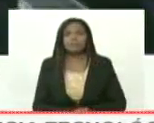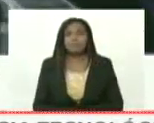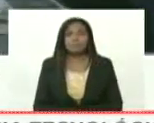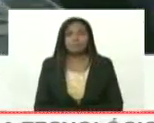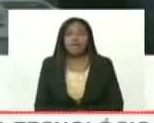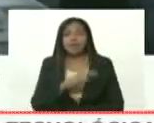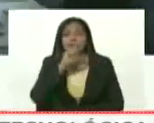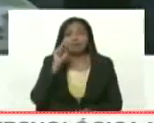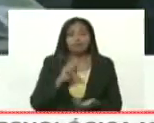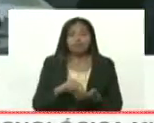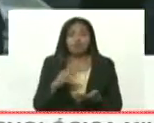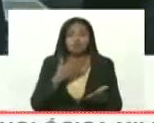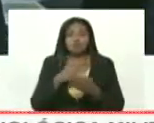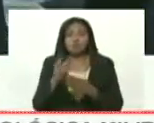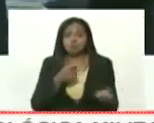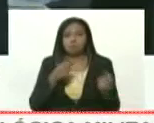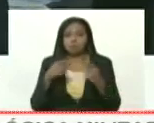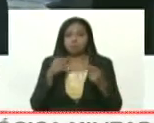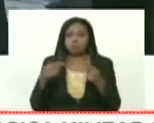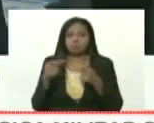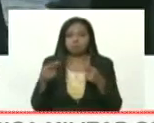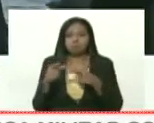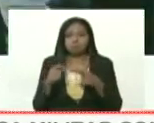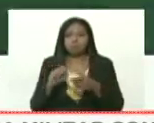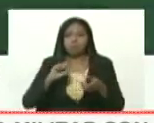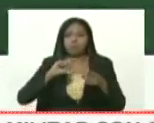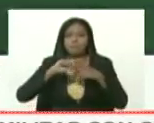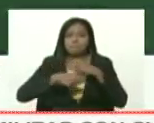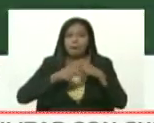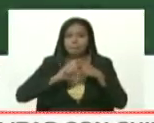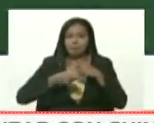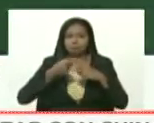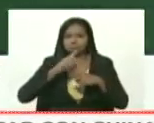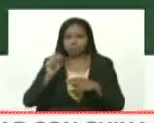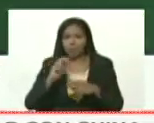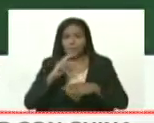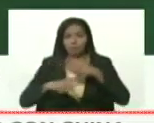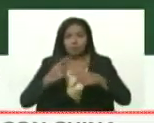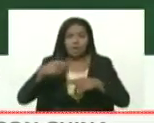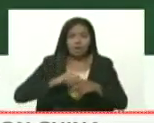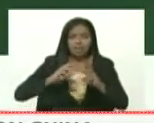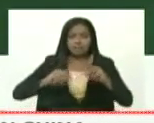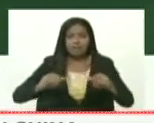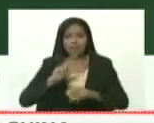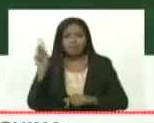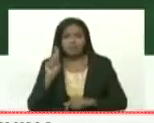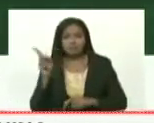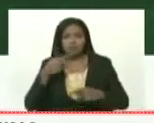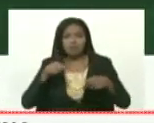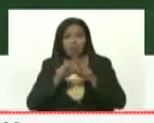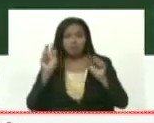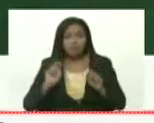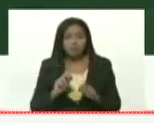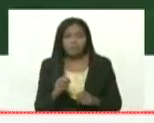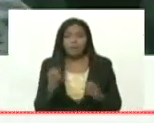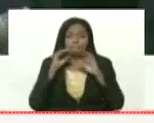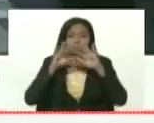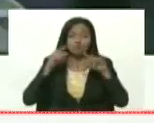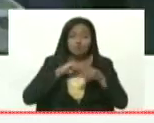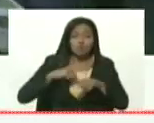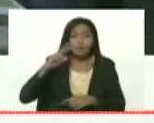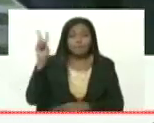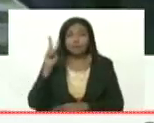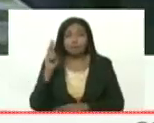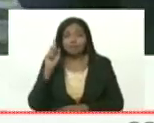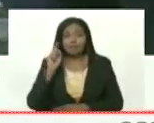nacional. Ya no importamos papa, ni semilla de papa. Esta papa es producida en tierra venezolana. Milagro venezolano. Y también